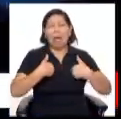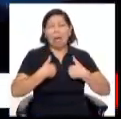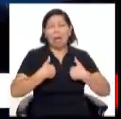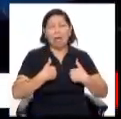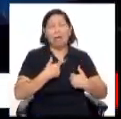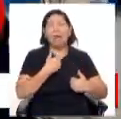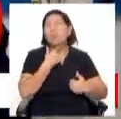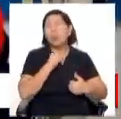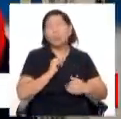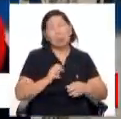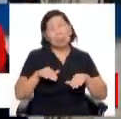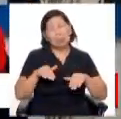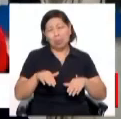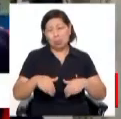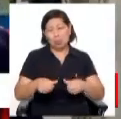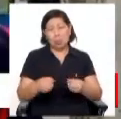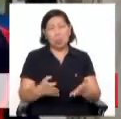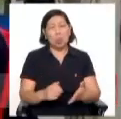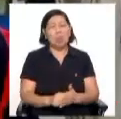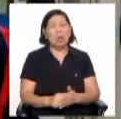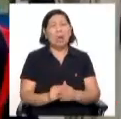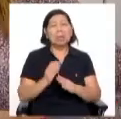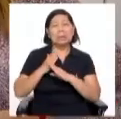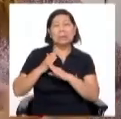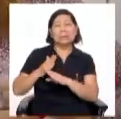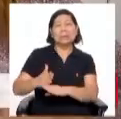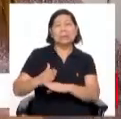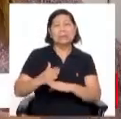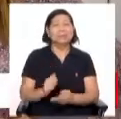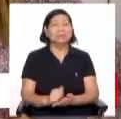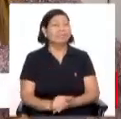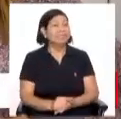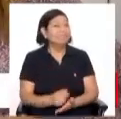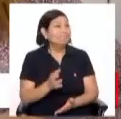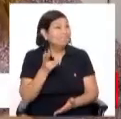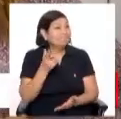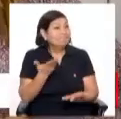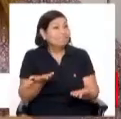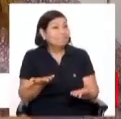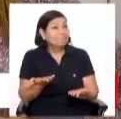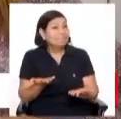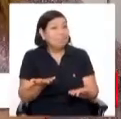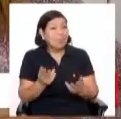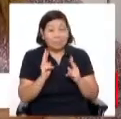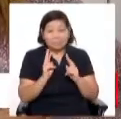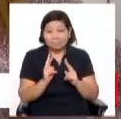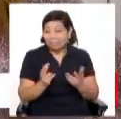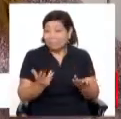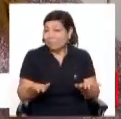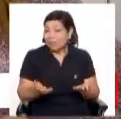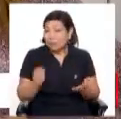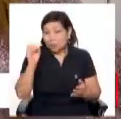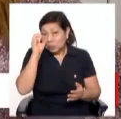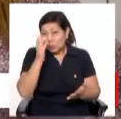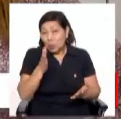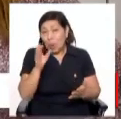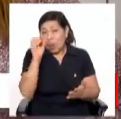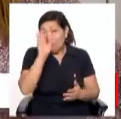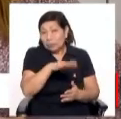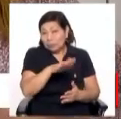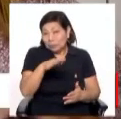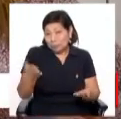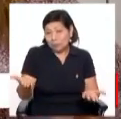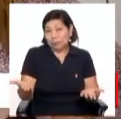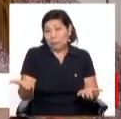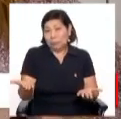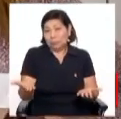mí eso no me gusta. También hay mucha discriminación. Si no los escuchamos, por ejemplo, y no tomamos en cuenta sus sugerencias, sus opiniones